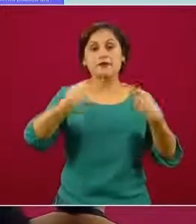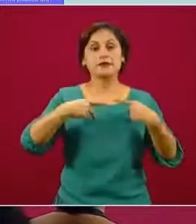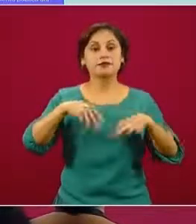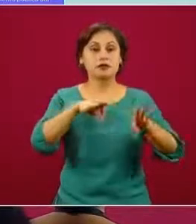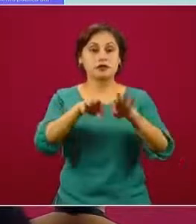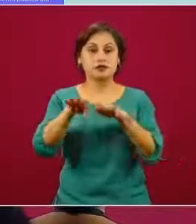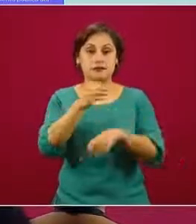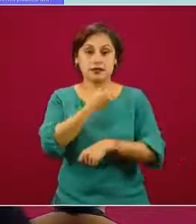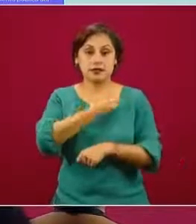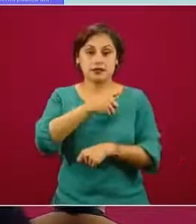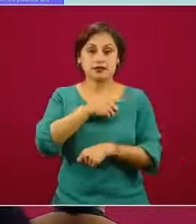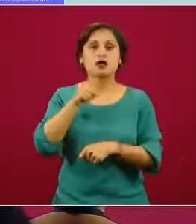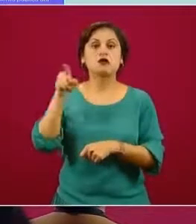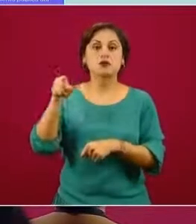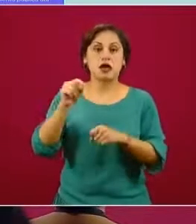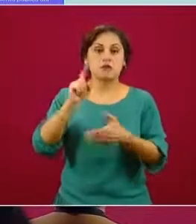técnicos,